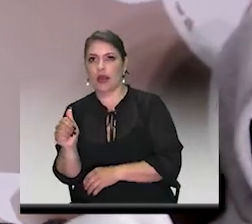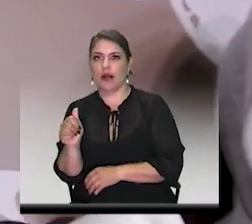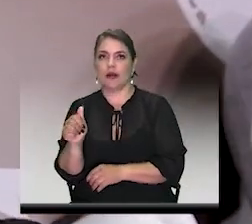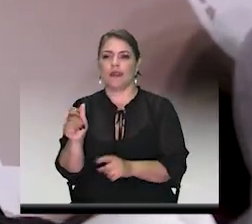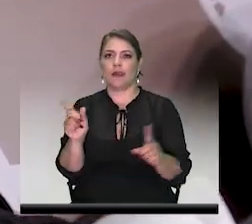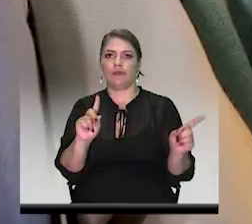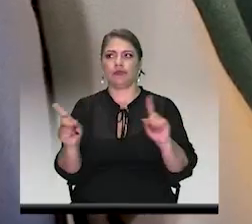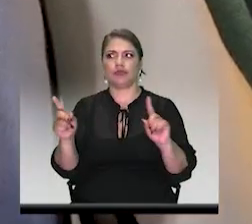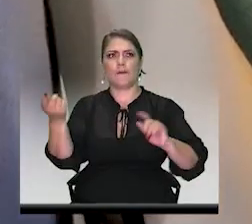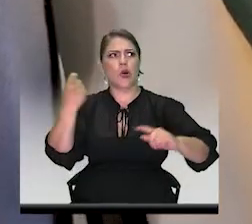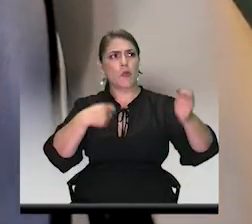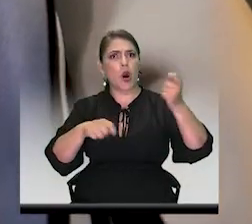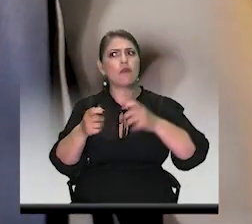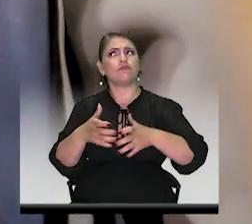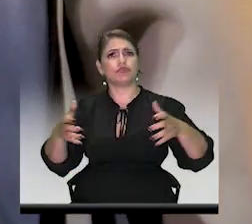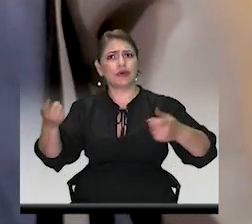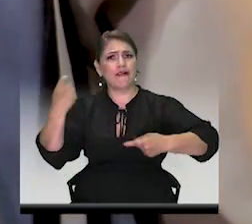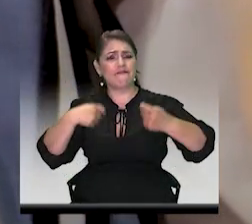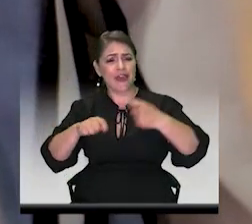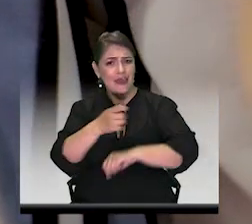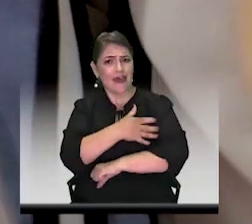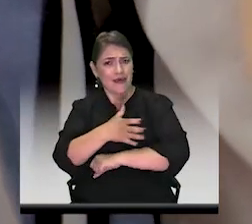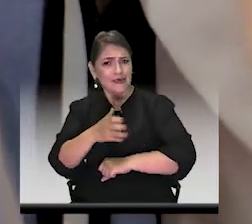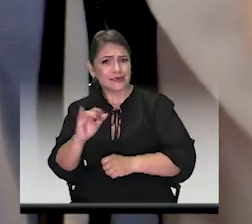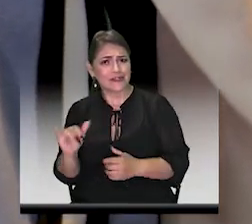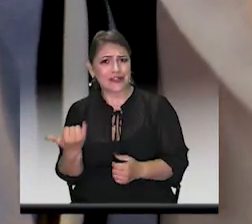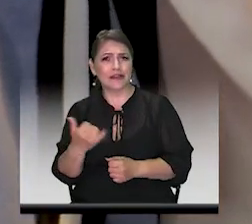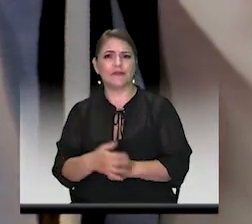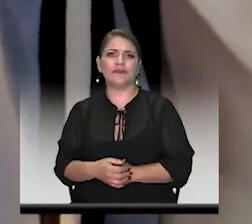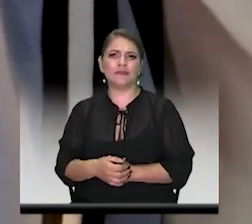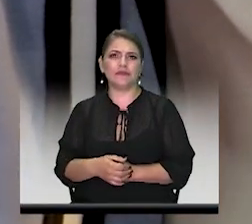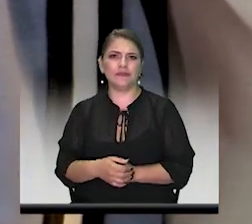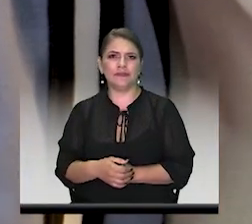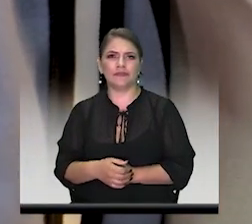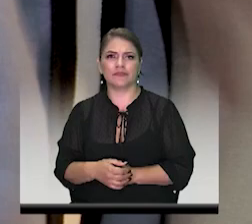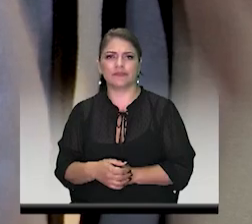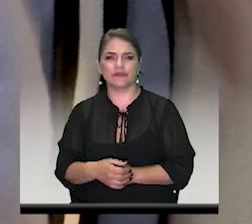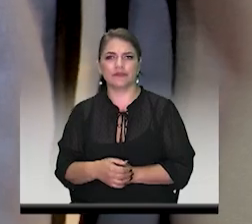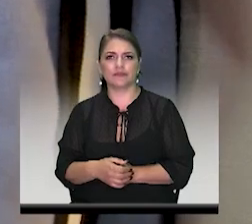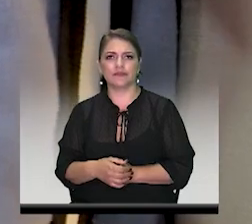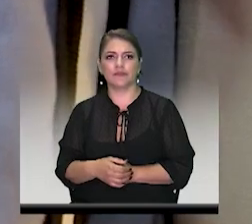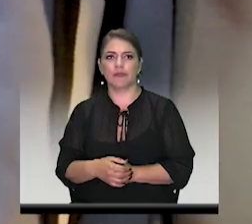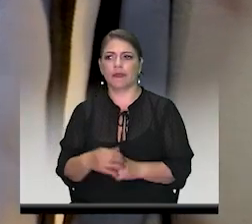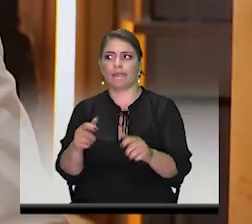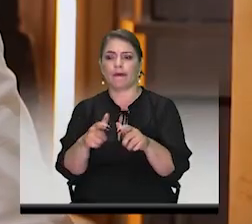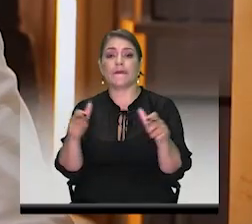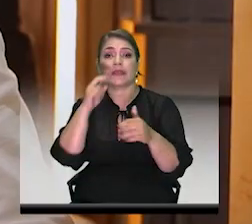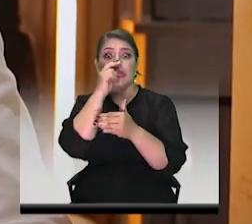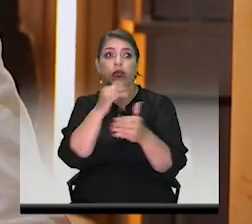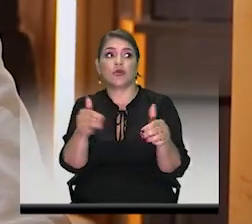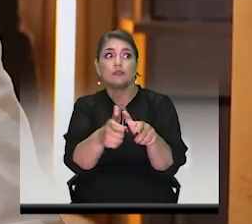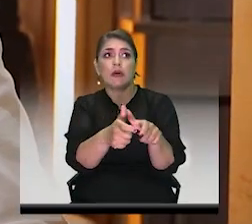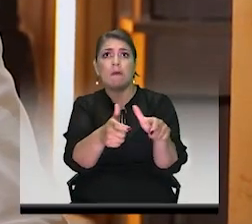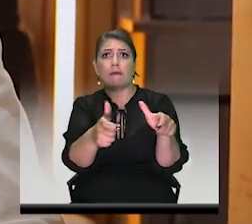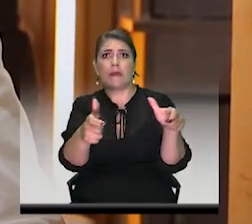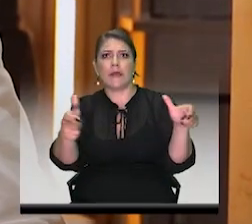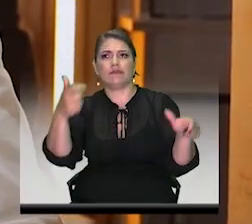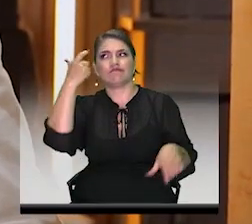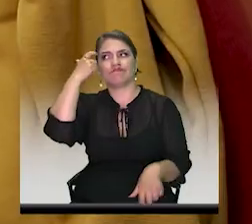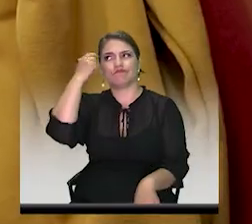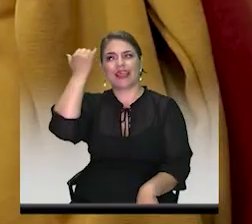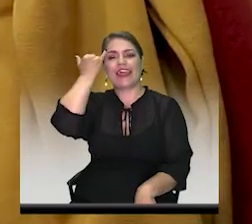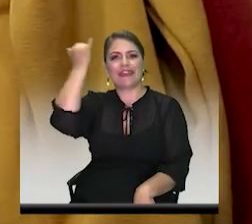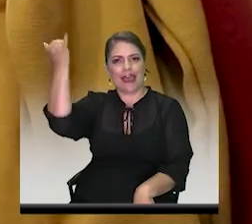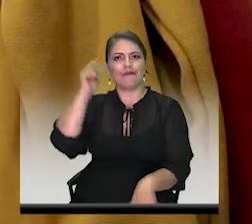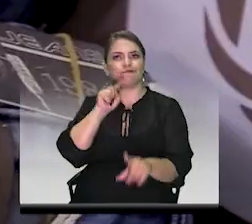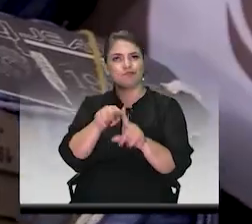muy fuerte, ya que el nivel, pues, de la población de niños va en gran aumento, y esa fue como una razón muy justa.